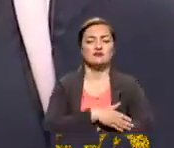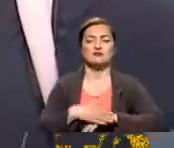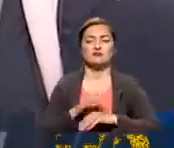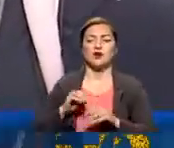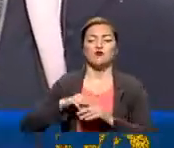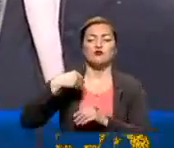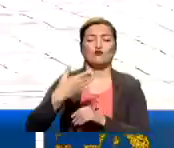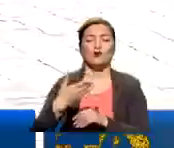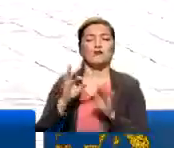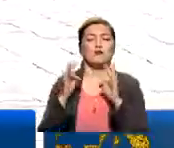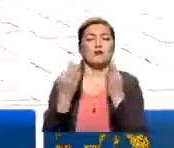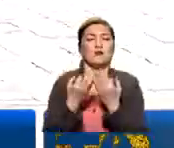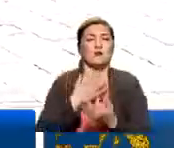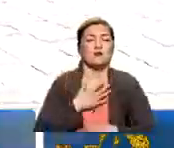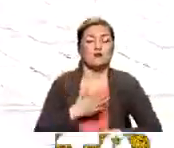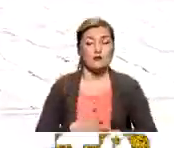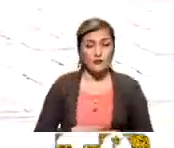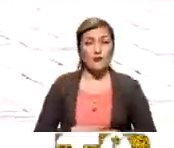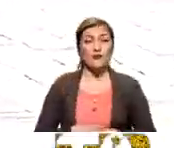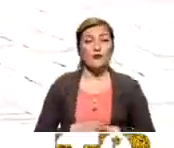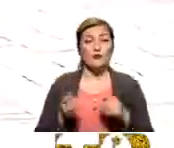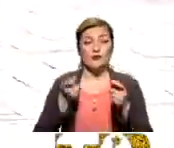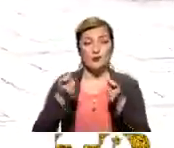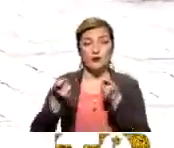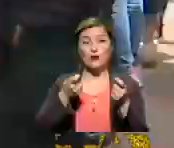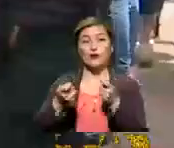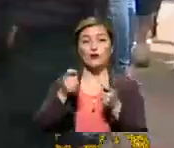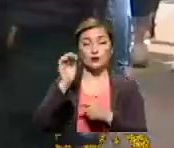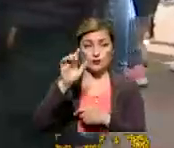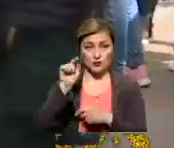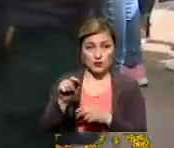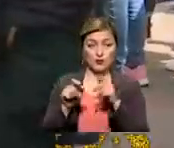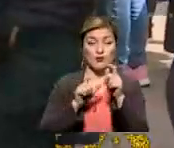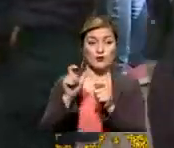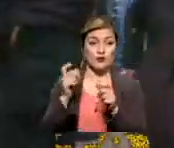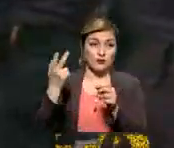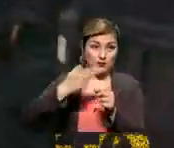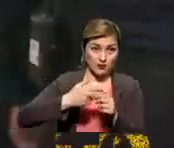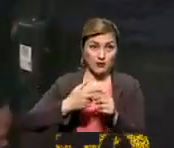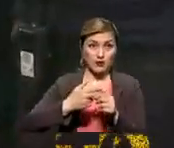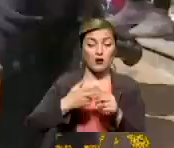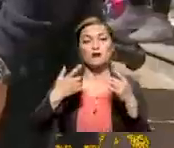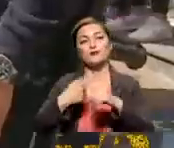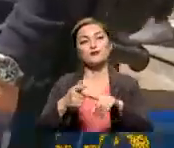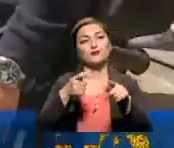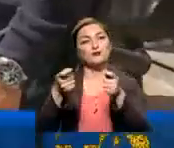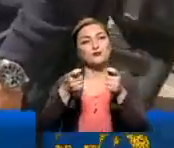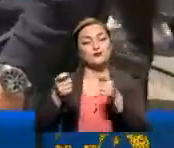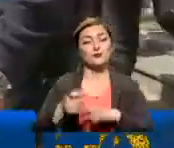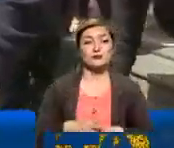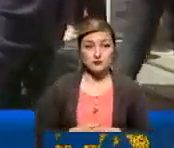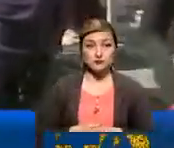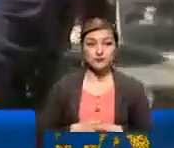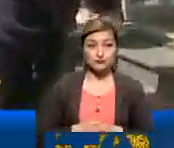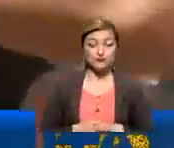familias atrás de nosotros para evitar el mayor número de contagios cerca de cinco mil funcionarios participaron en una serie de operativos el